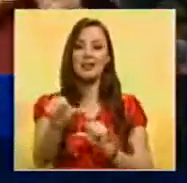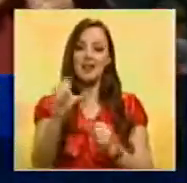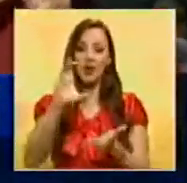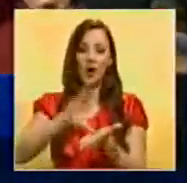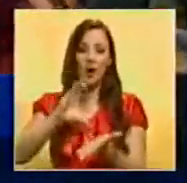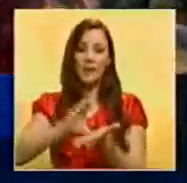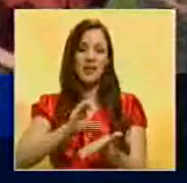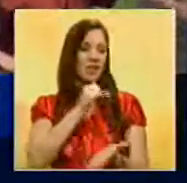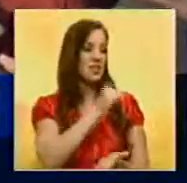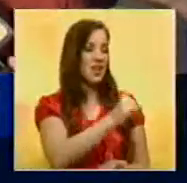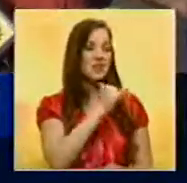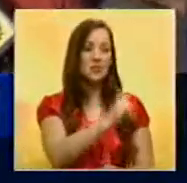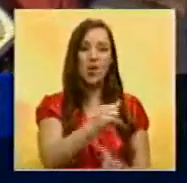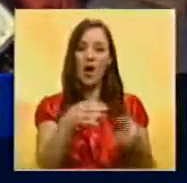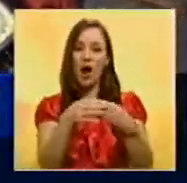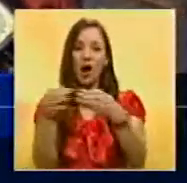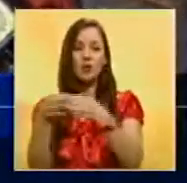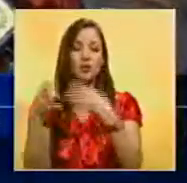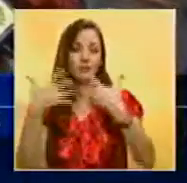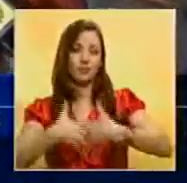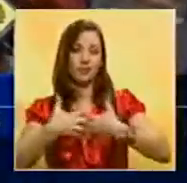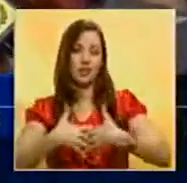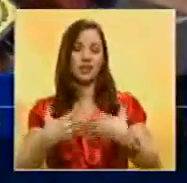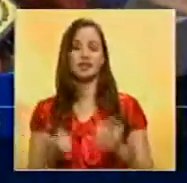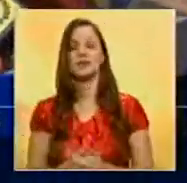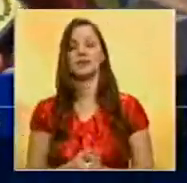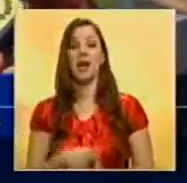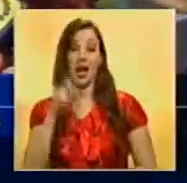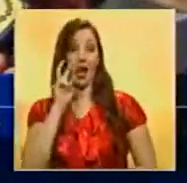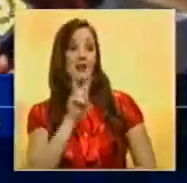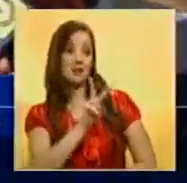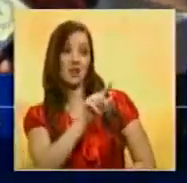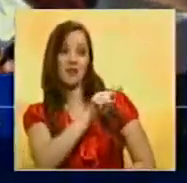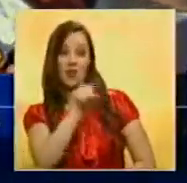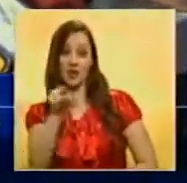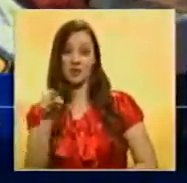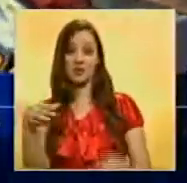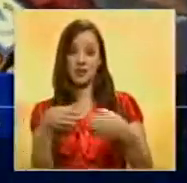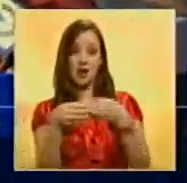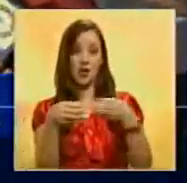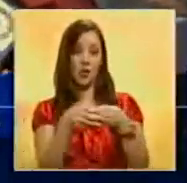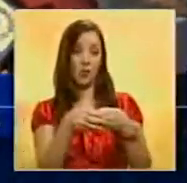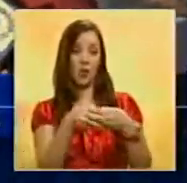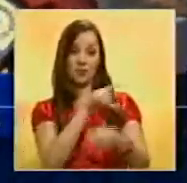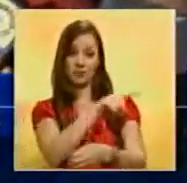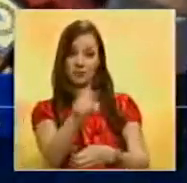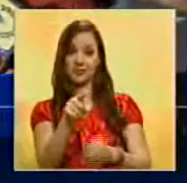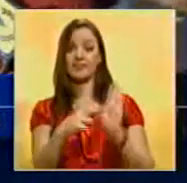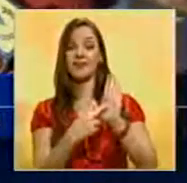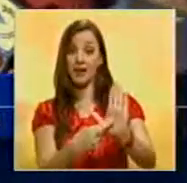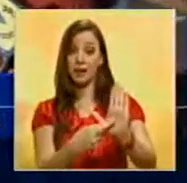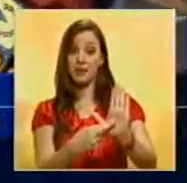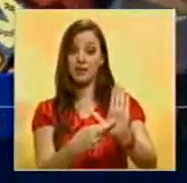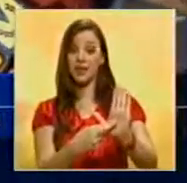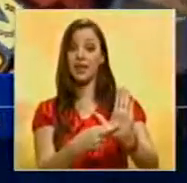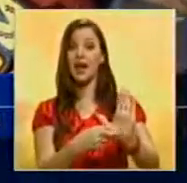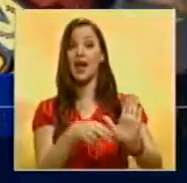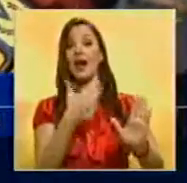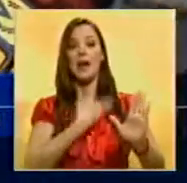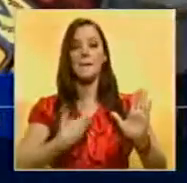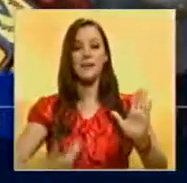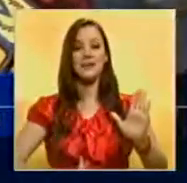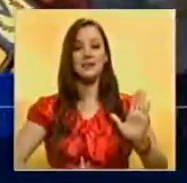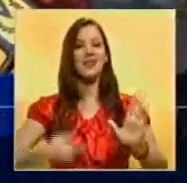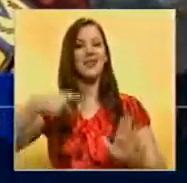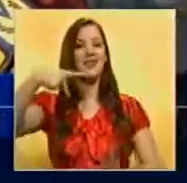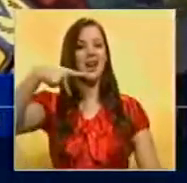sectores empresariales. Ahí quedó desnuda la intención de esos sectores que representa el presidente de la Polar,